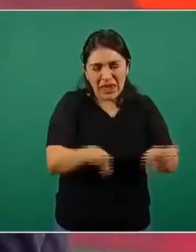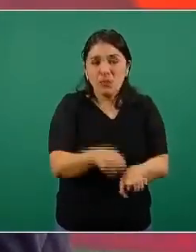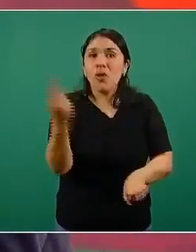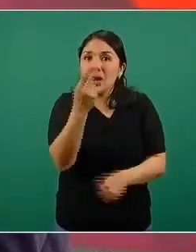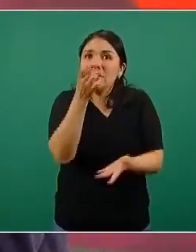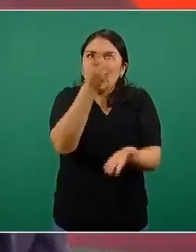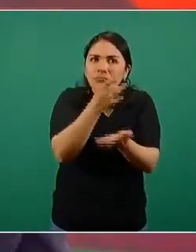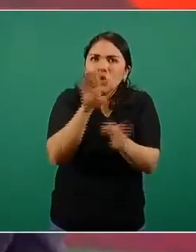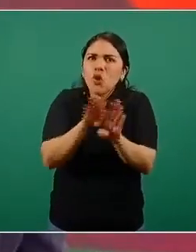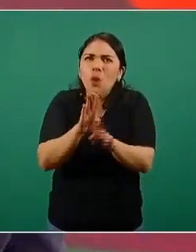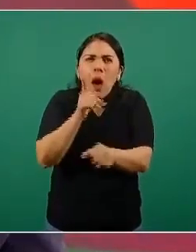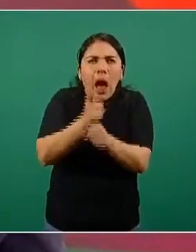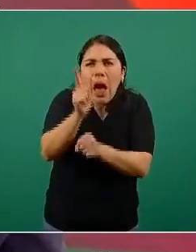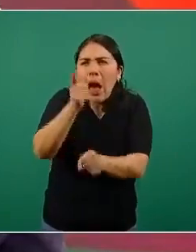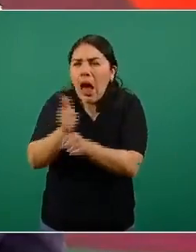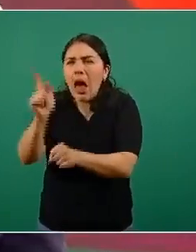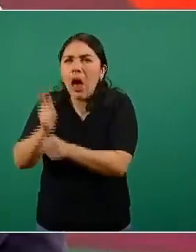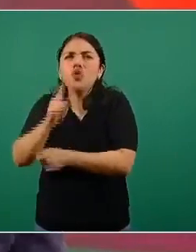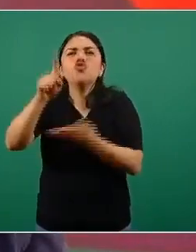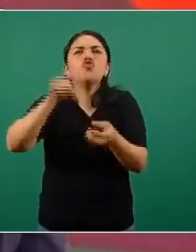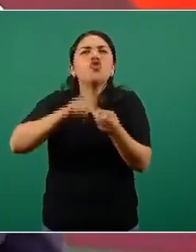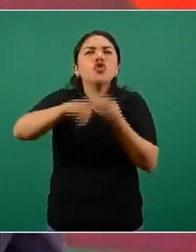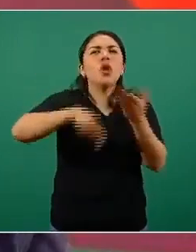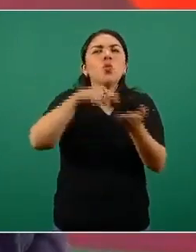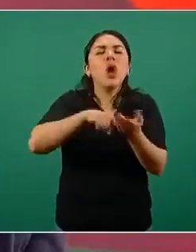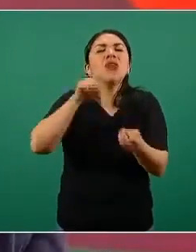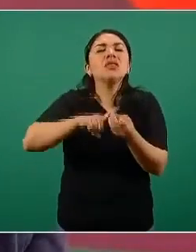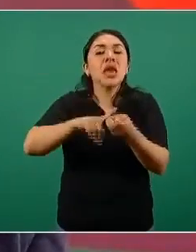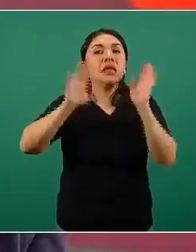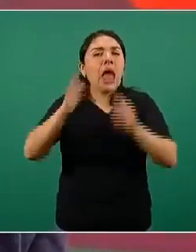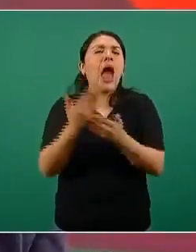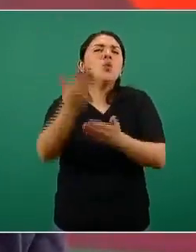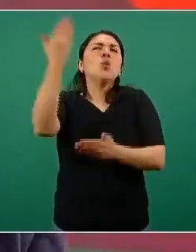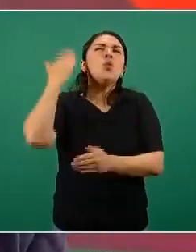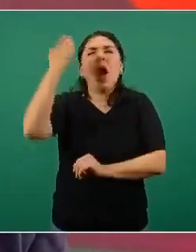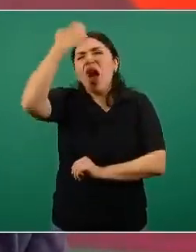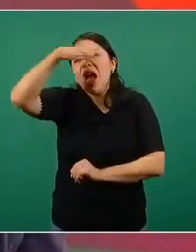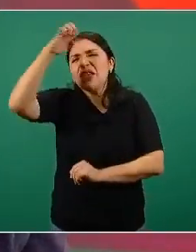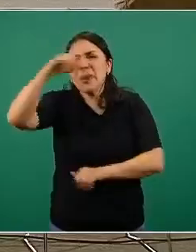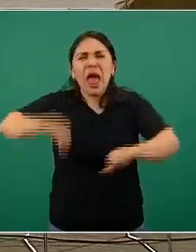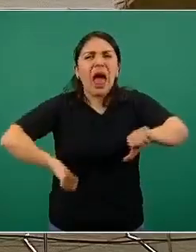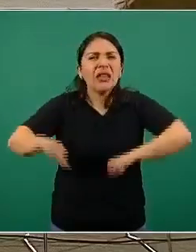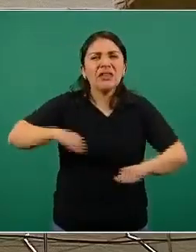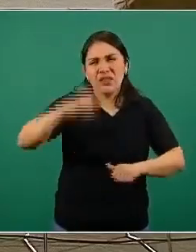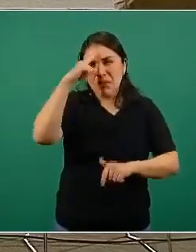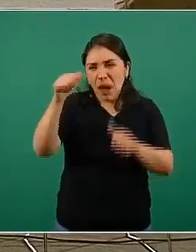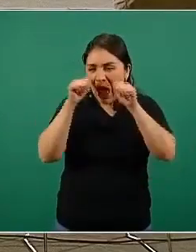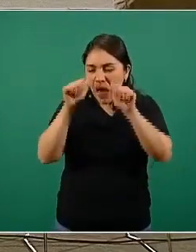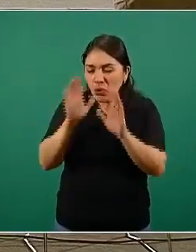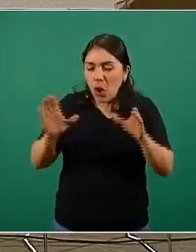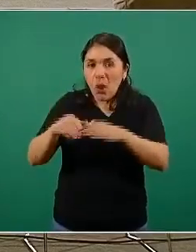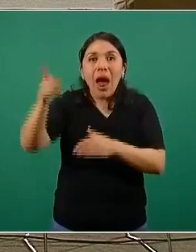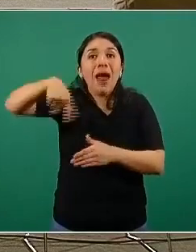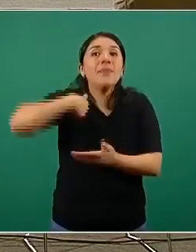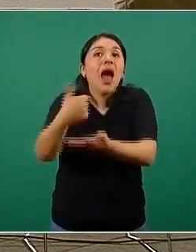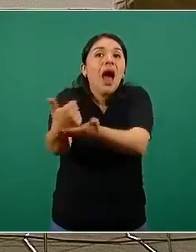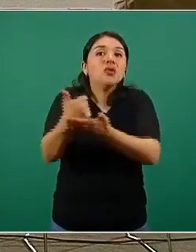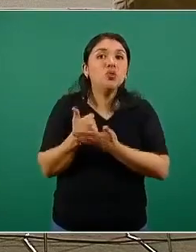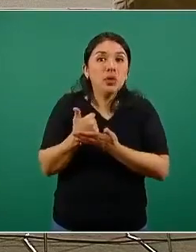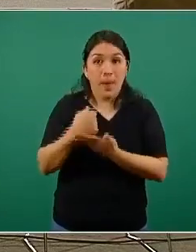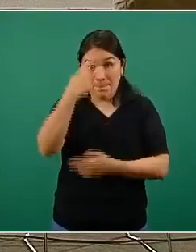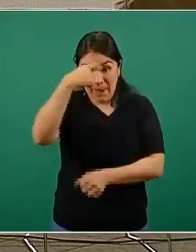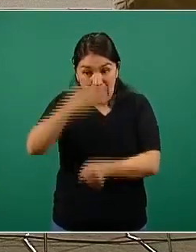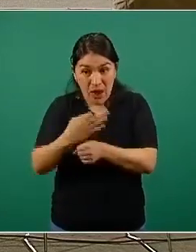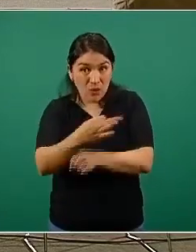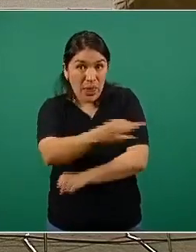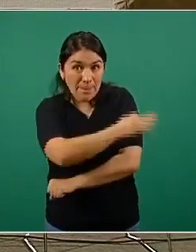ciertas regiones hablen con las organizaciones que ya tienen actividad comunitaria para que nos ayuden, no solamente para la estrategia de